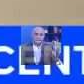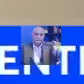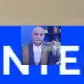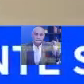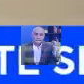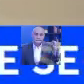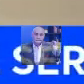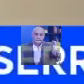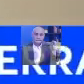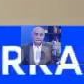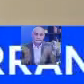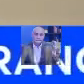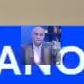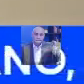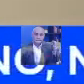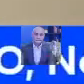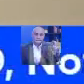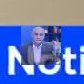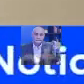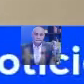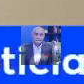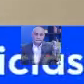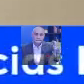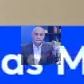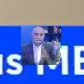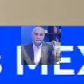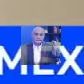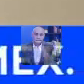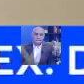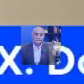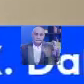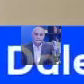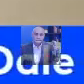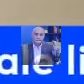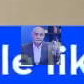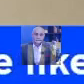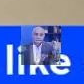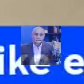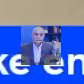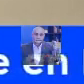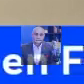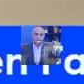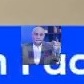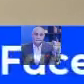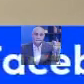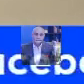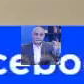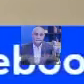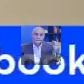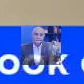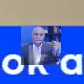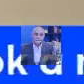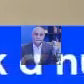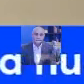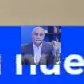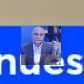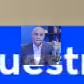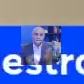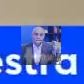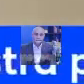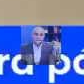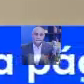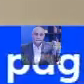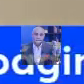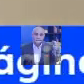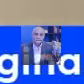momento, Vicente, y es la refutación de lo que manifiesta Ferriz de Con, es que el presidente de Estados Unidos y el presidente